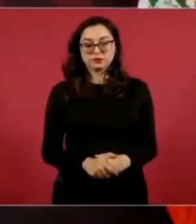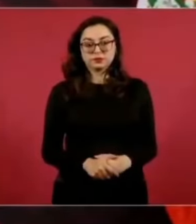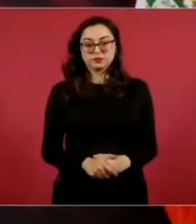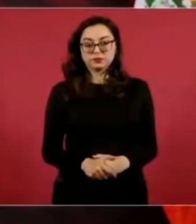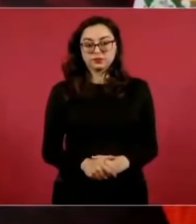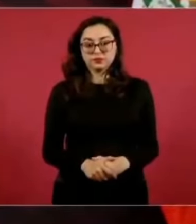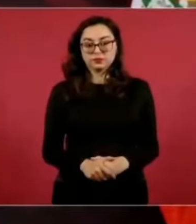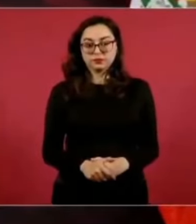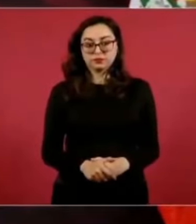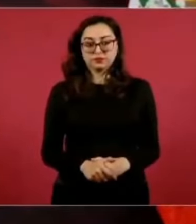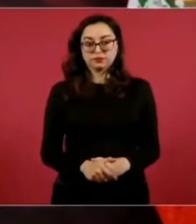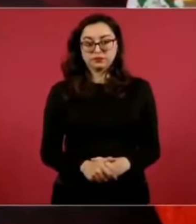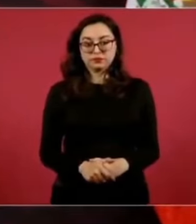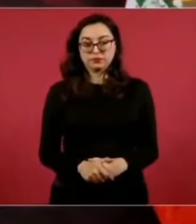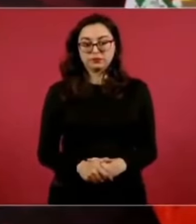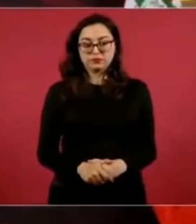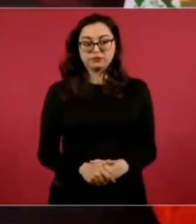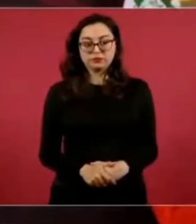siendo